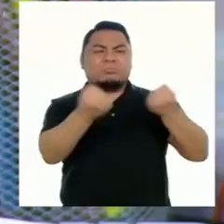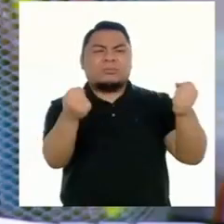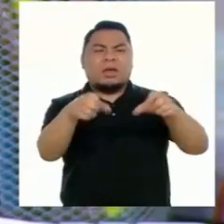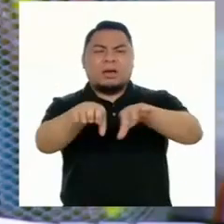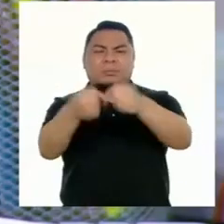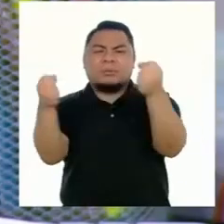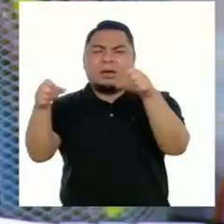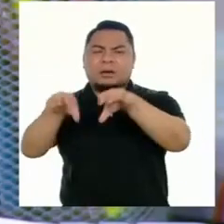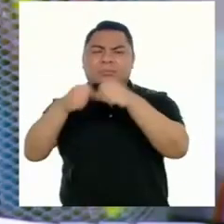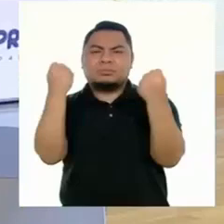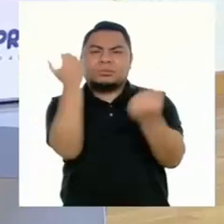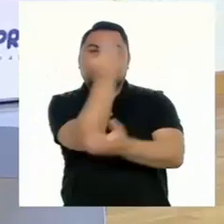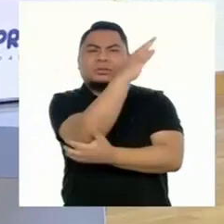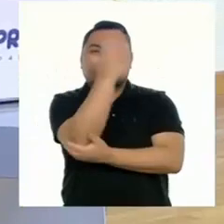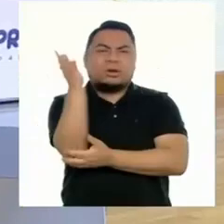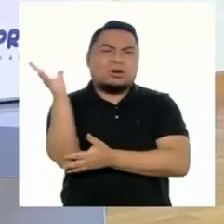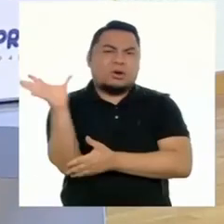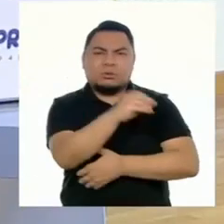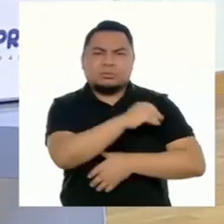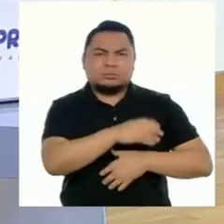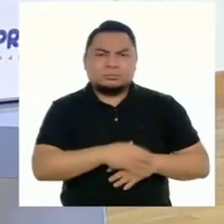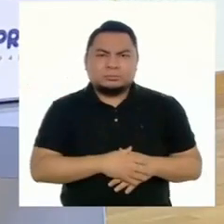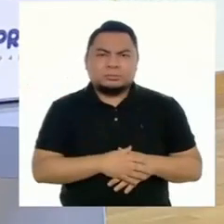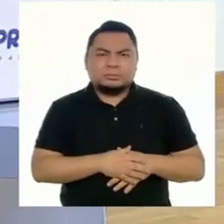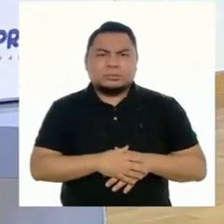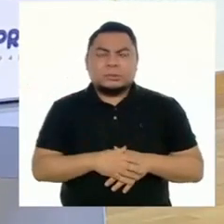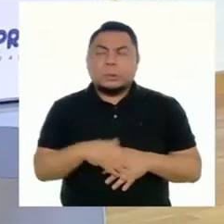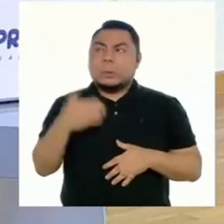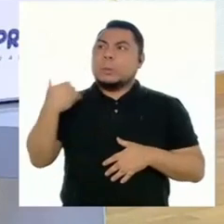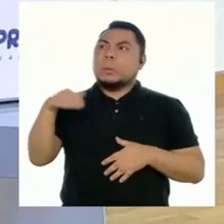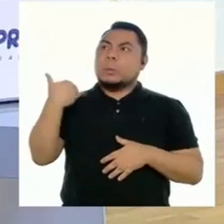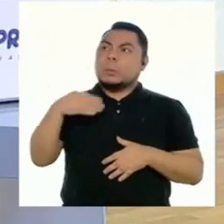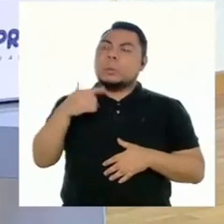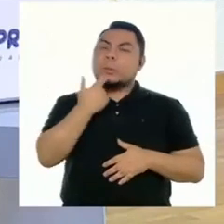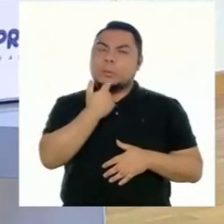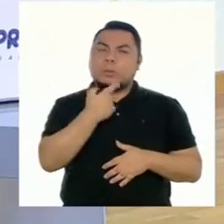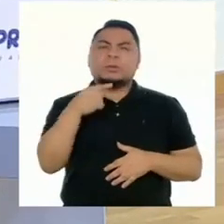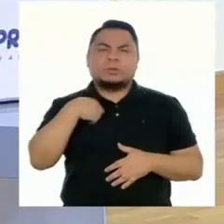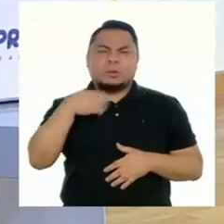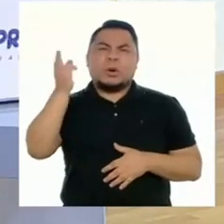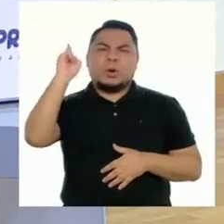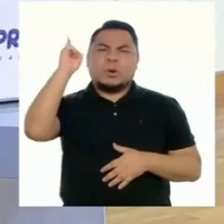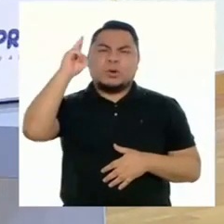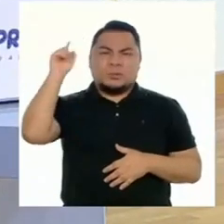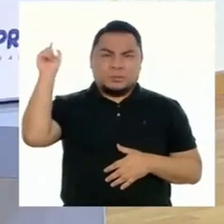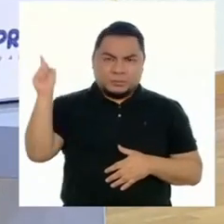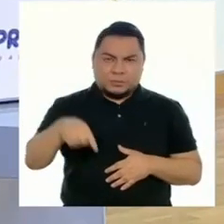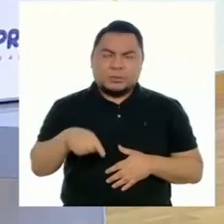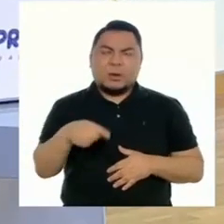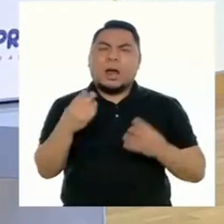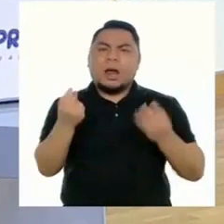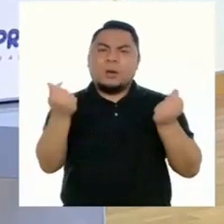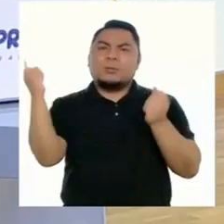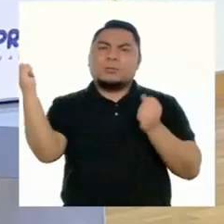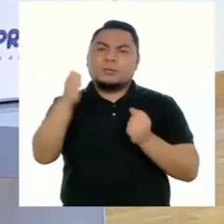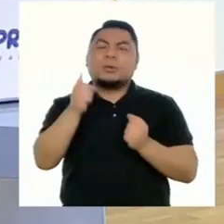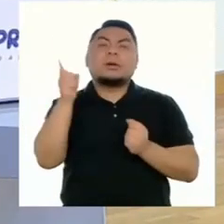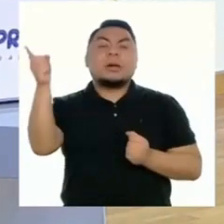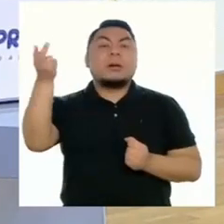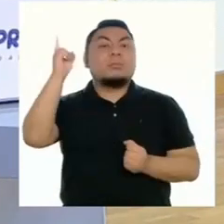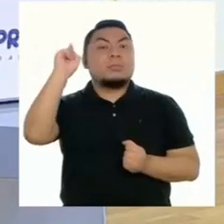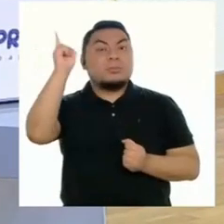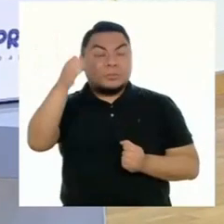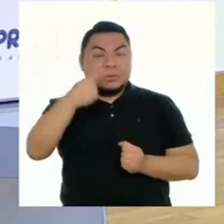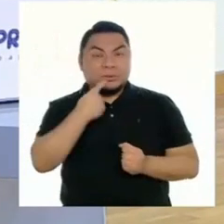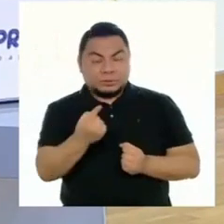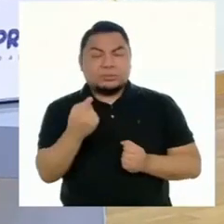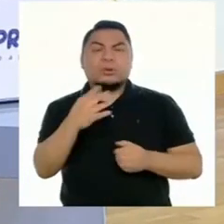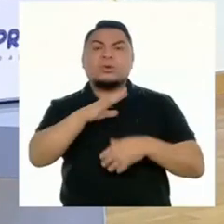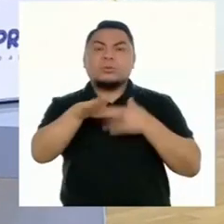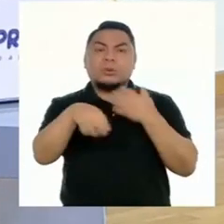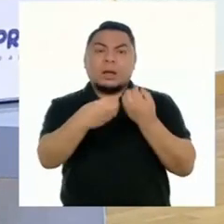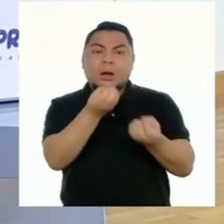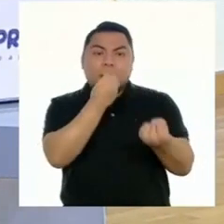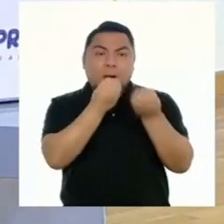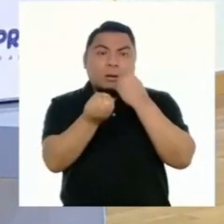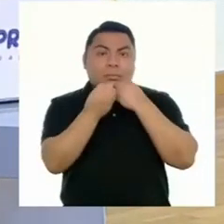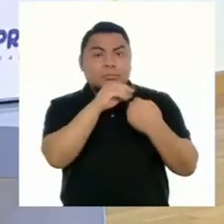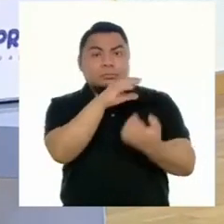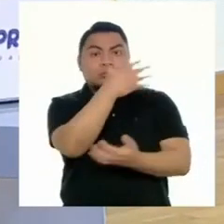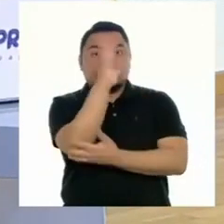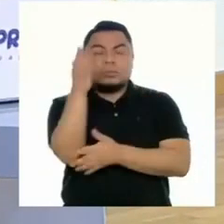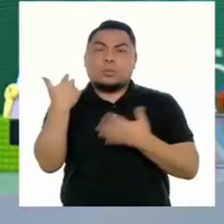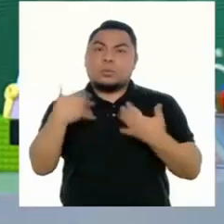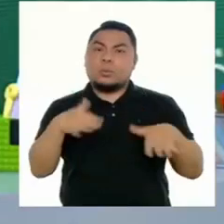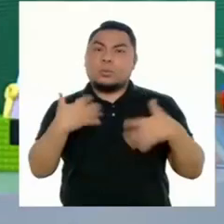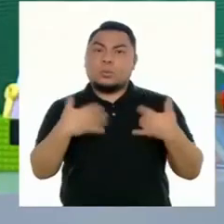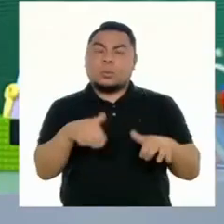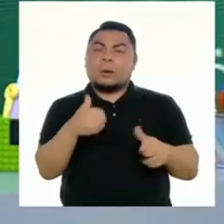algo urgente, Rodrigo! Voy a llamar a la profesora Julia Enríquez ahorita mismo. Nuestra biodiversidad y nuestros alimentos están